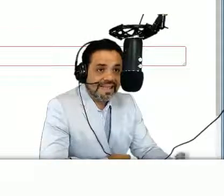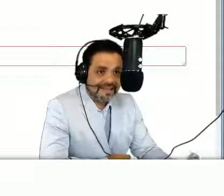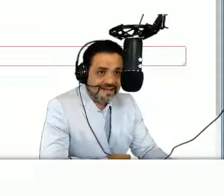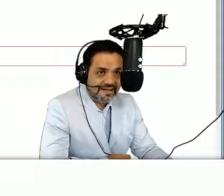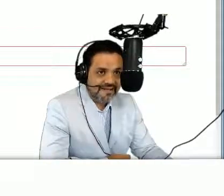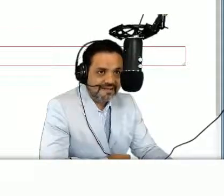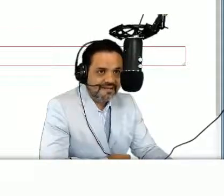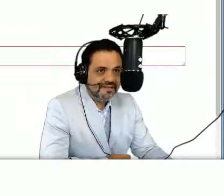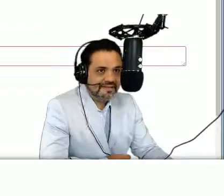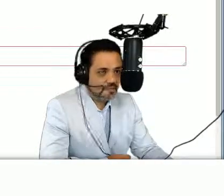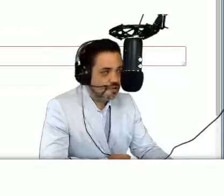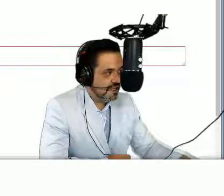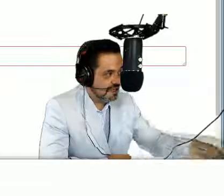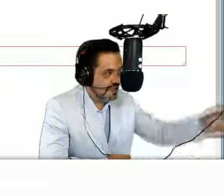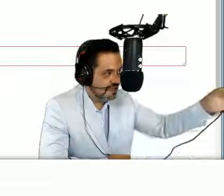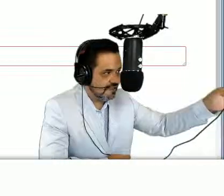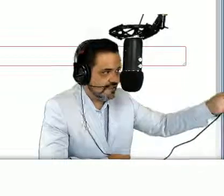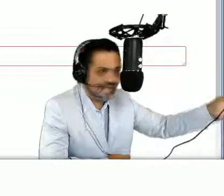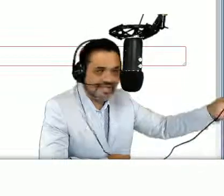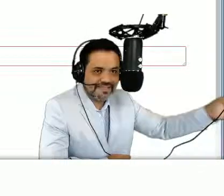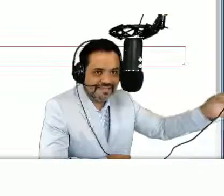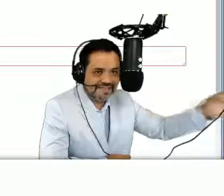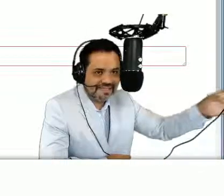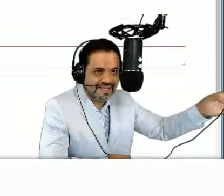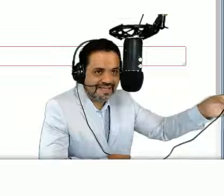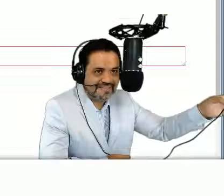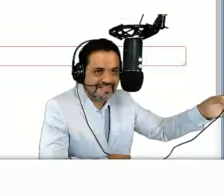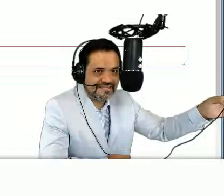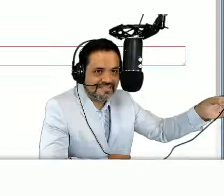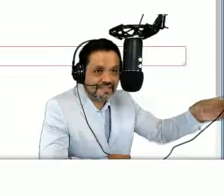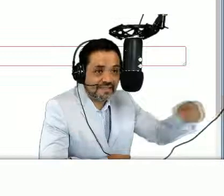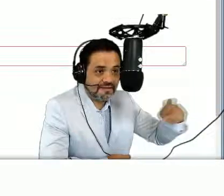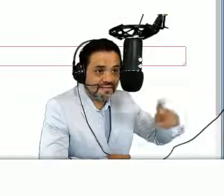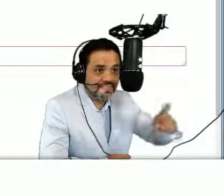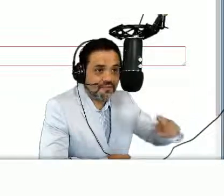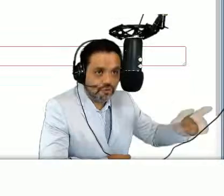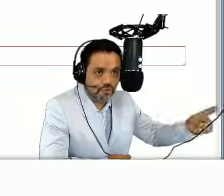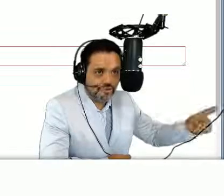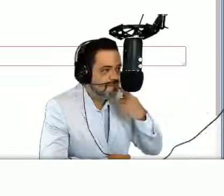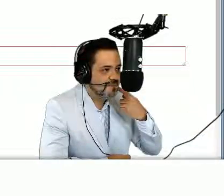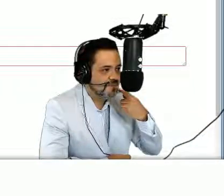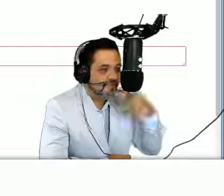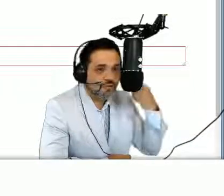la internet. Sugieren que se acceda a este sistema a través de